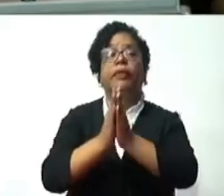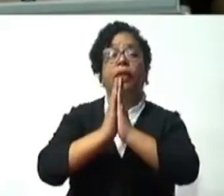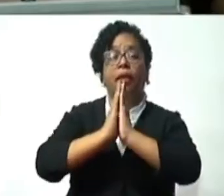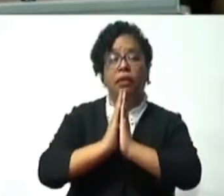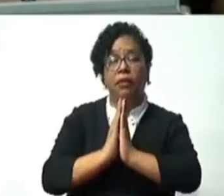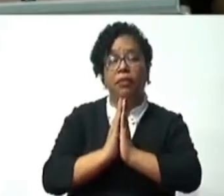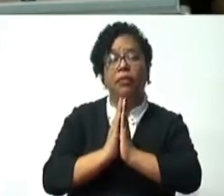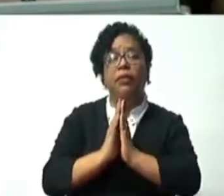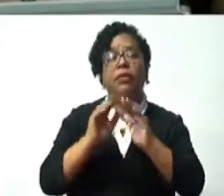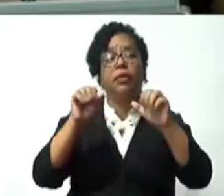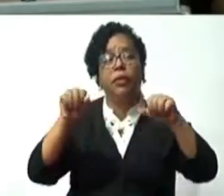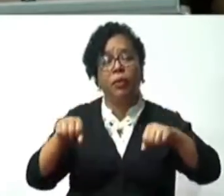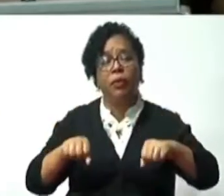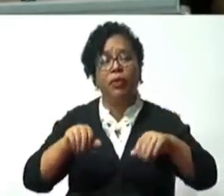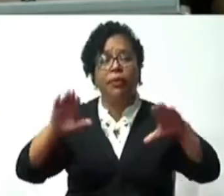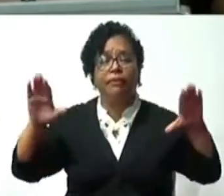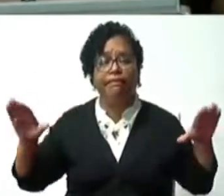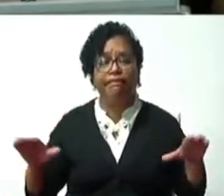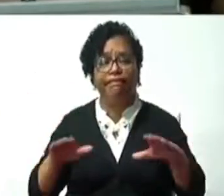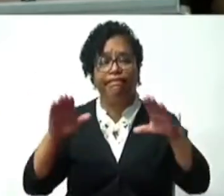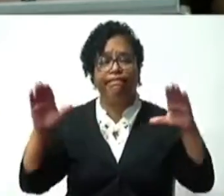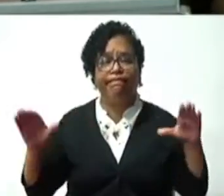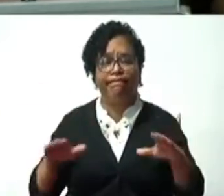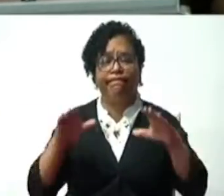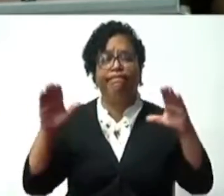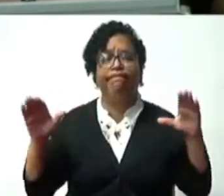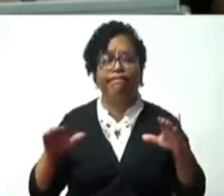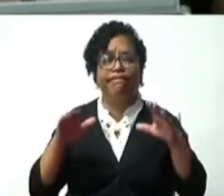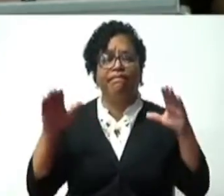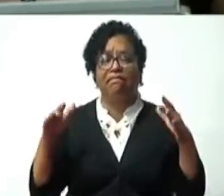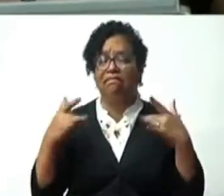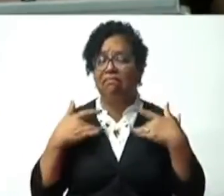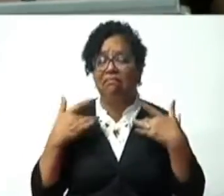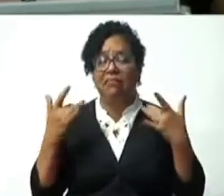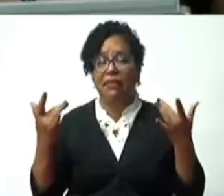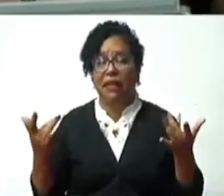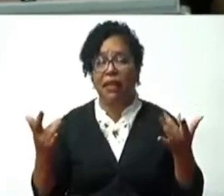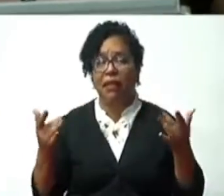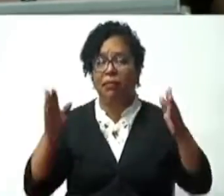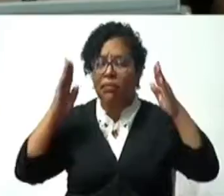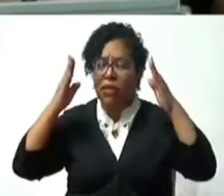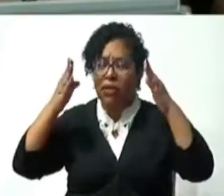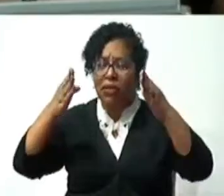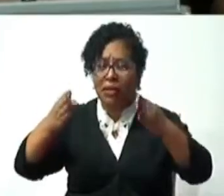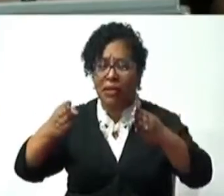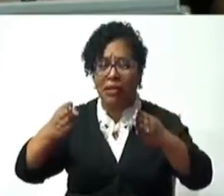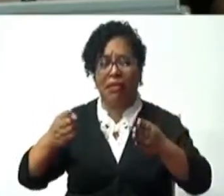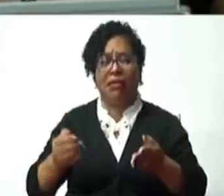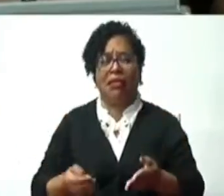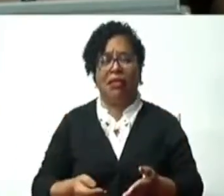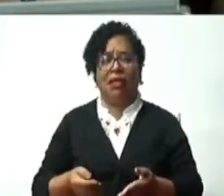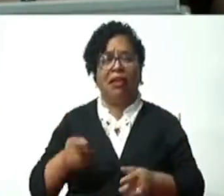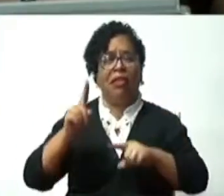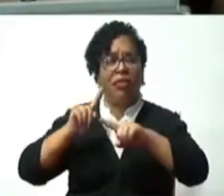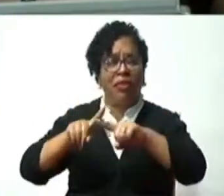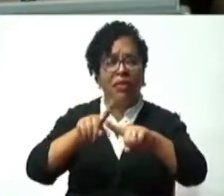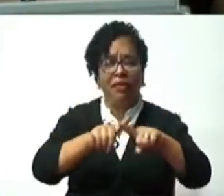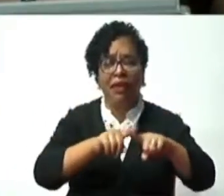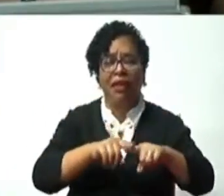momentos, el alto costo de la canasta familiar demanda